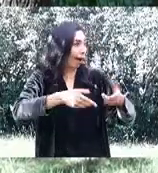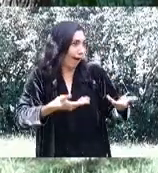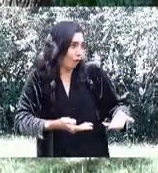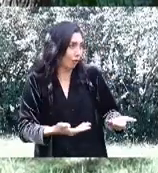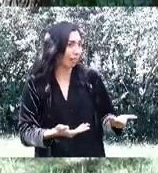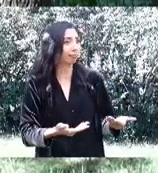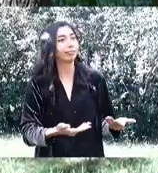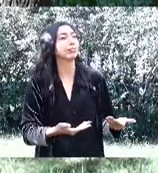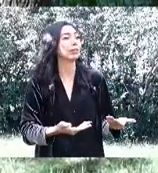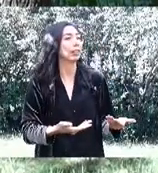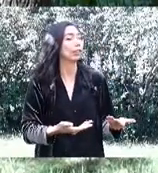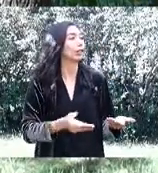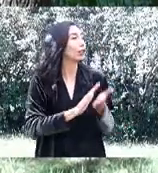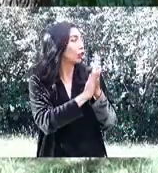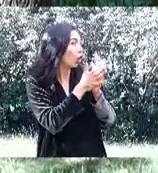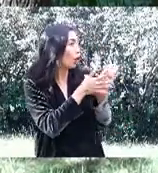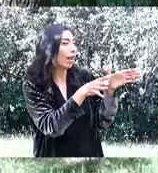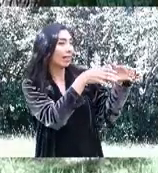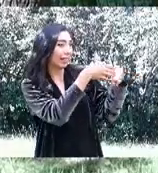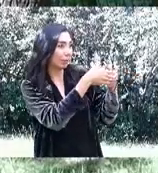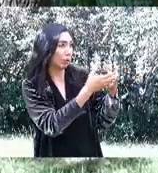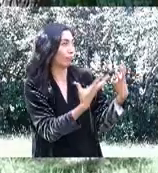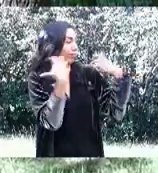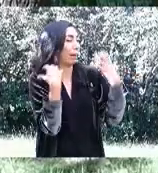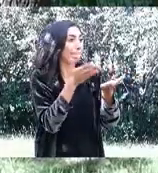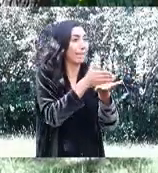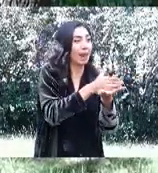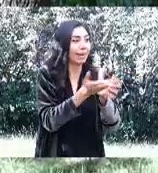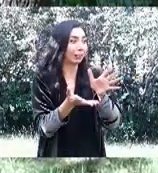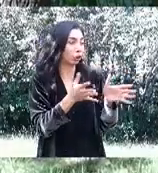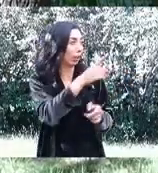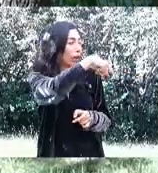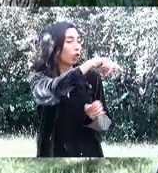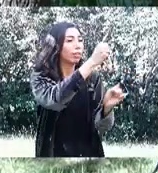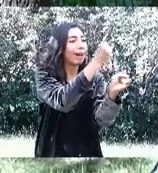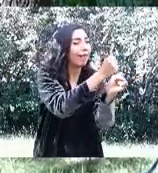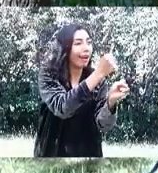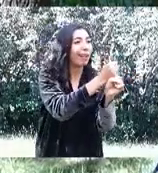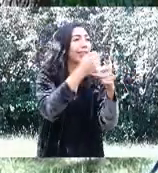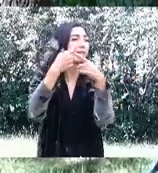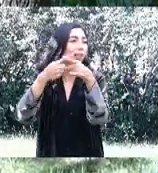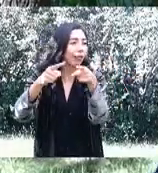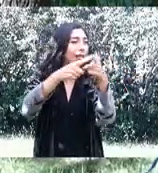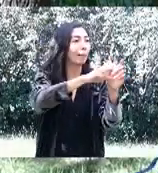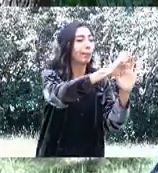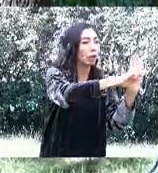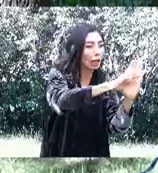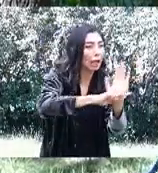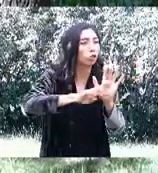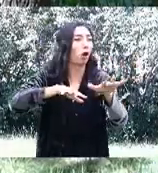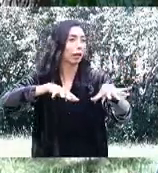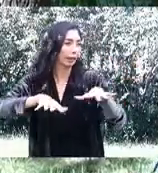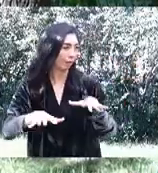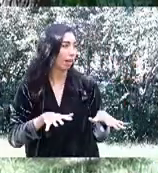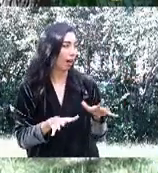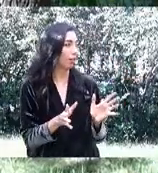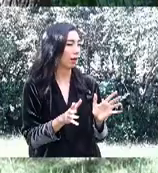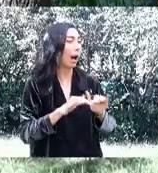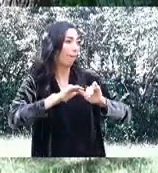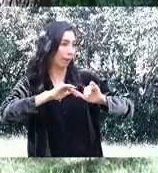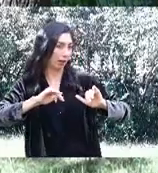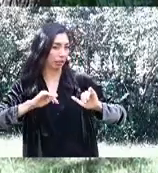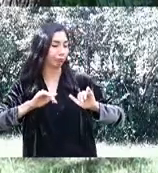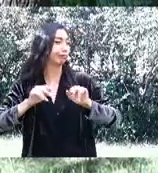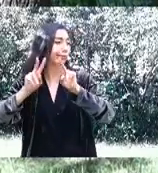actualmente todo el equipo de mediación los mediadores están trabajando en distintos proyectos y talleres actividades complementarias que tienen que ver con